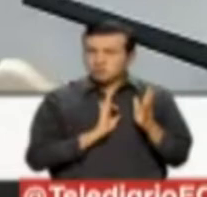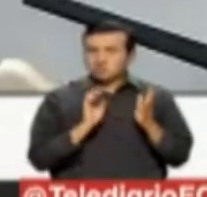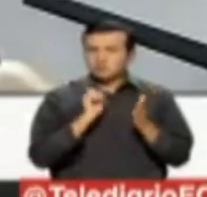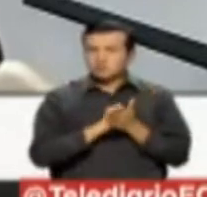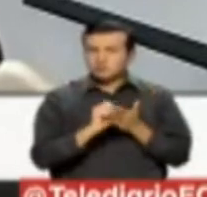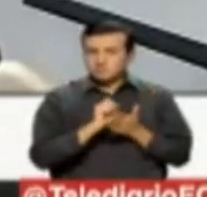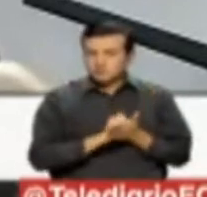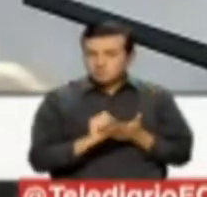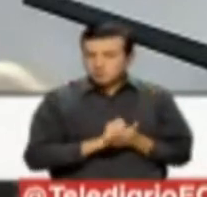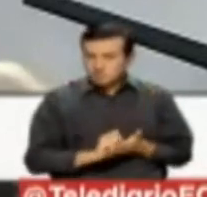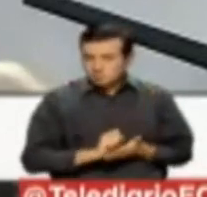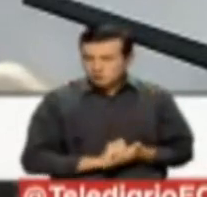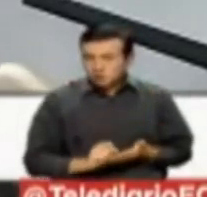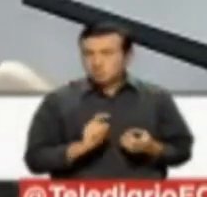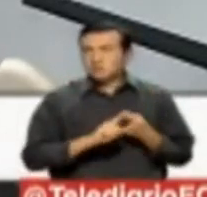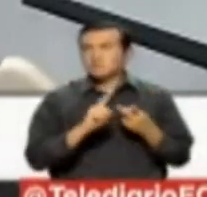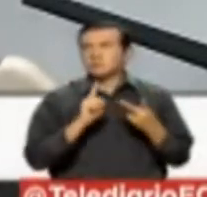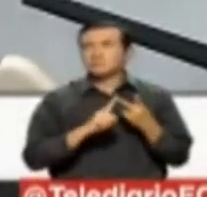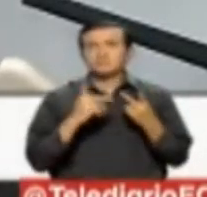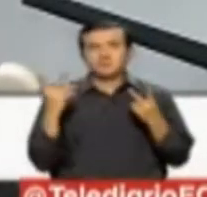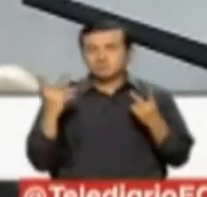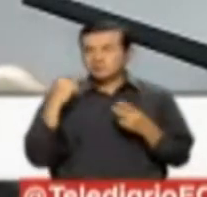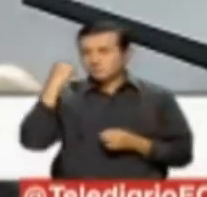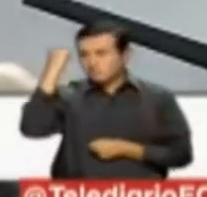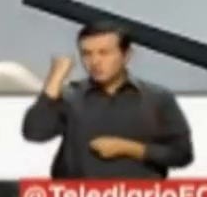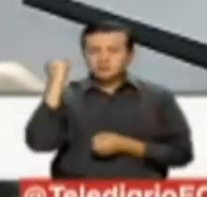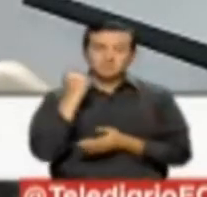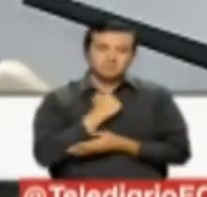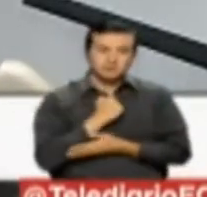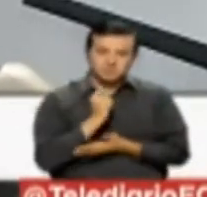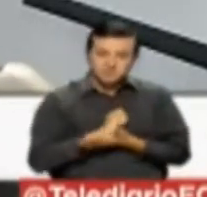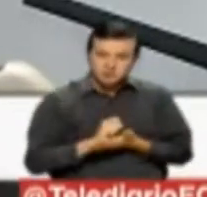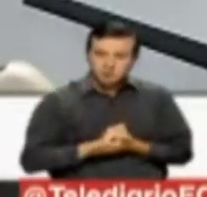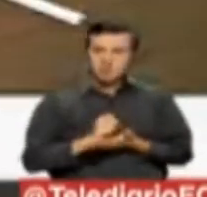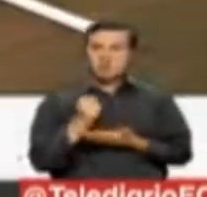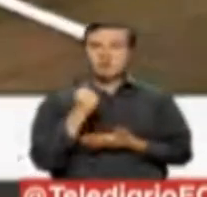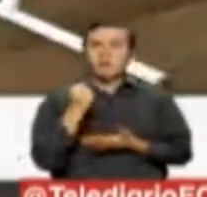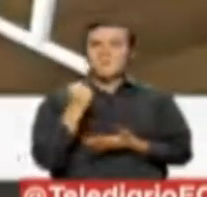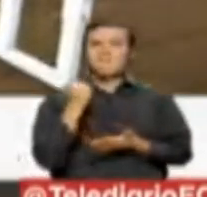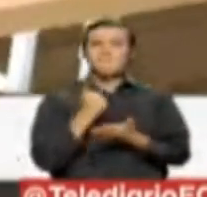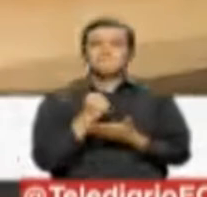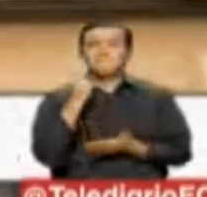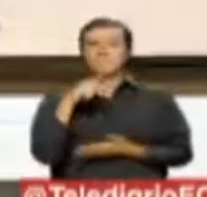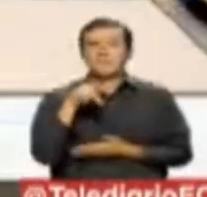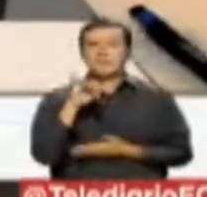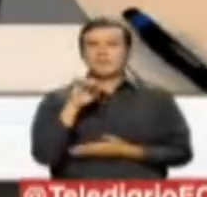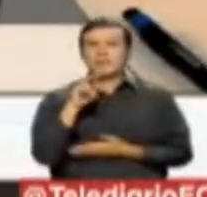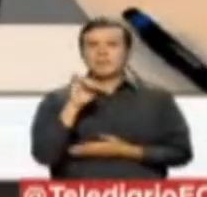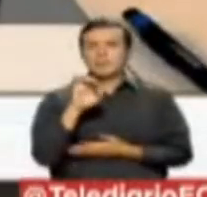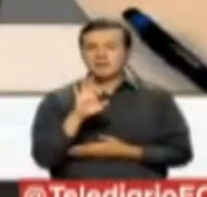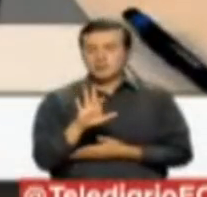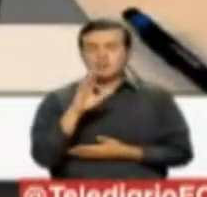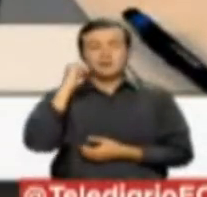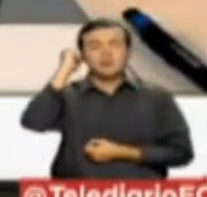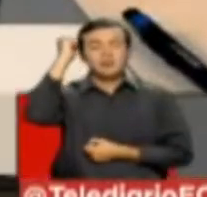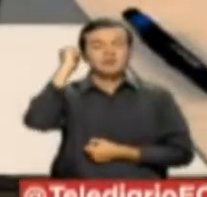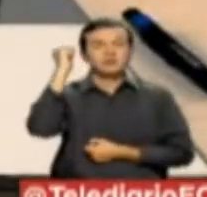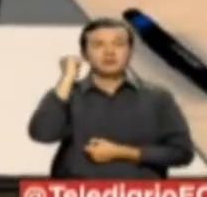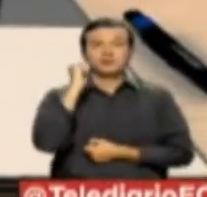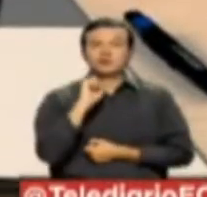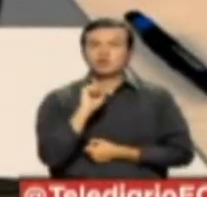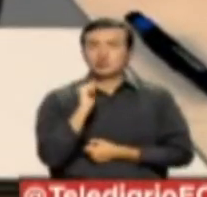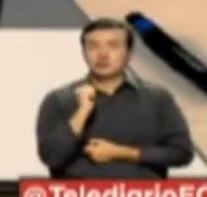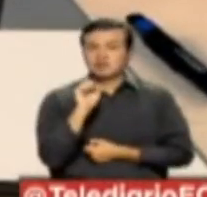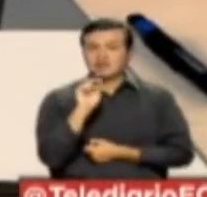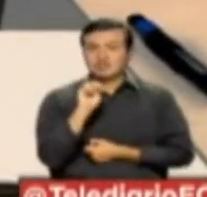llaman los signos distintivos los mecanismos de derecho de autoría el tema de las patentes el trabajo está a cargo del servicio nacional de derechos intelectuales de nadie